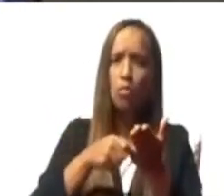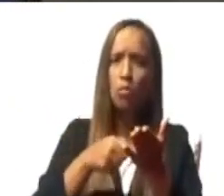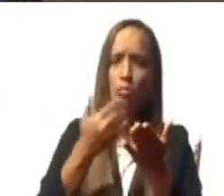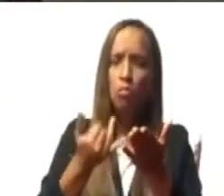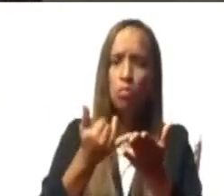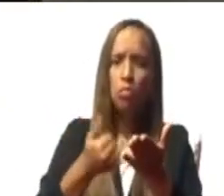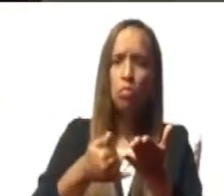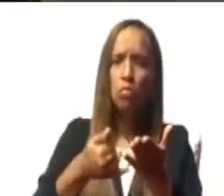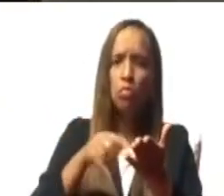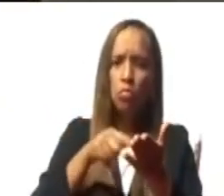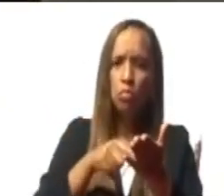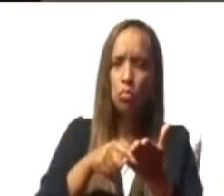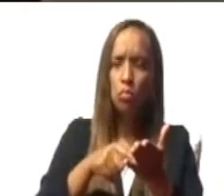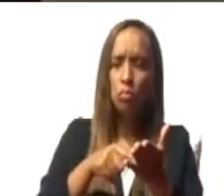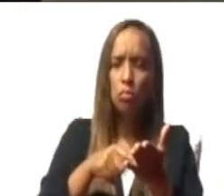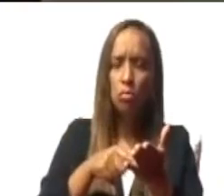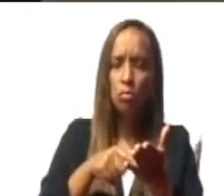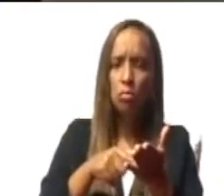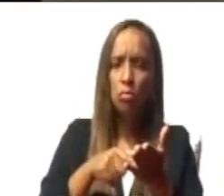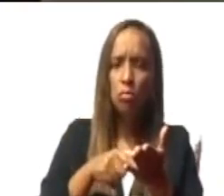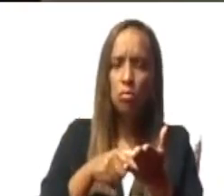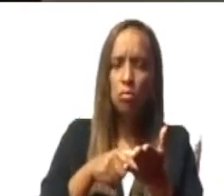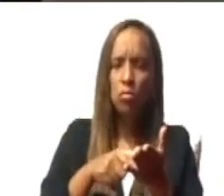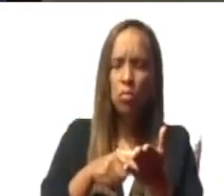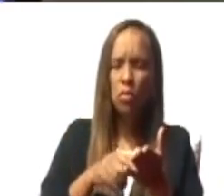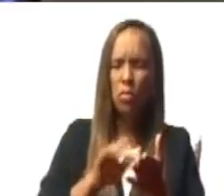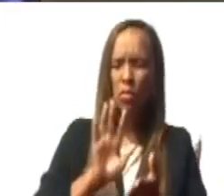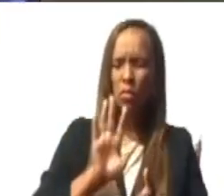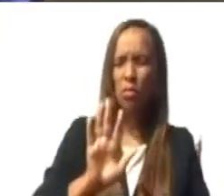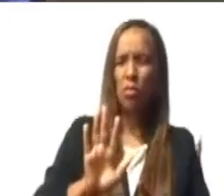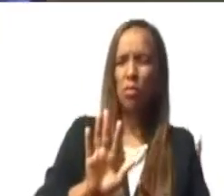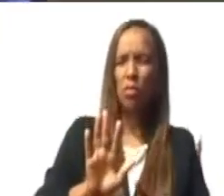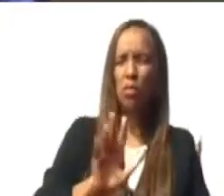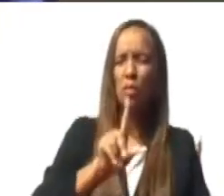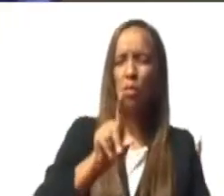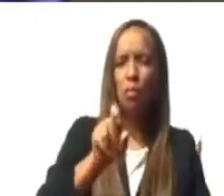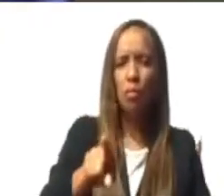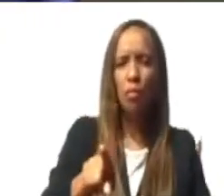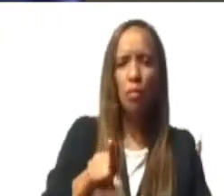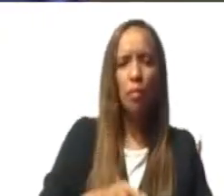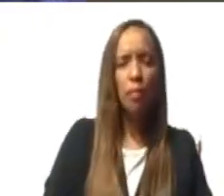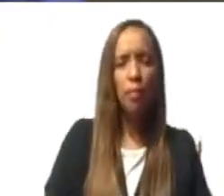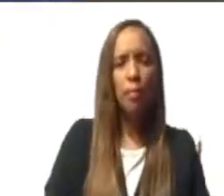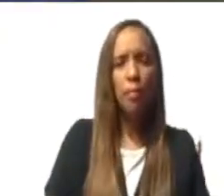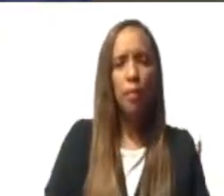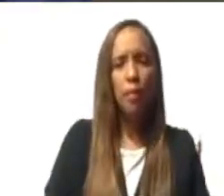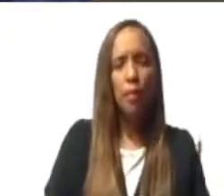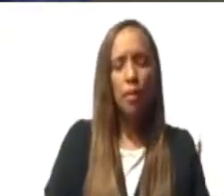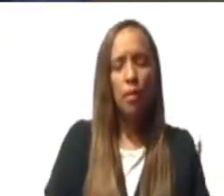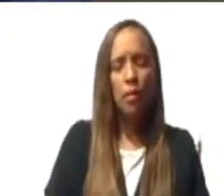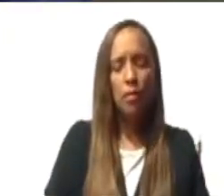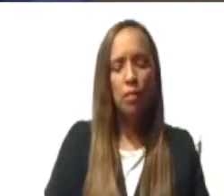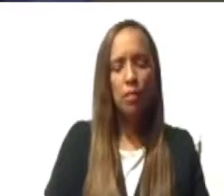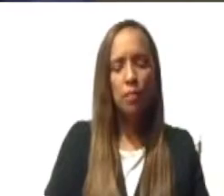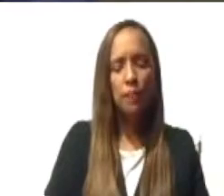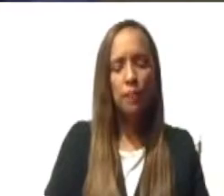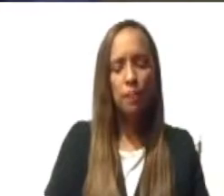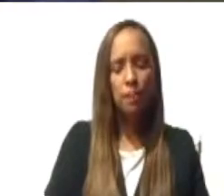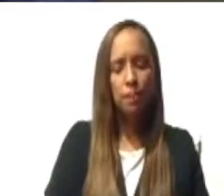entonces nosotros nos preguntamos, si nosotros aprobamos aquí